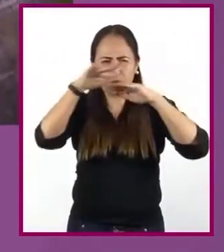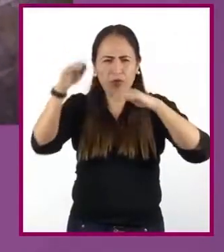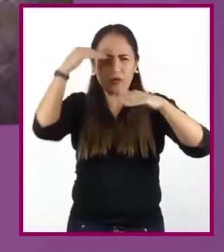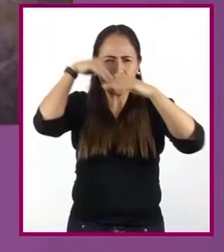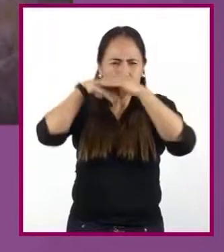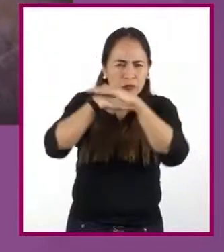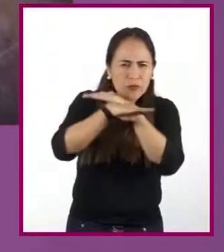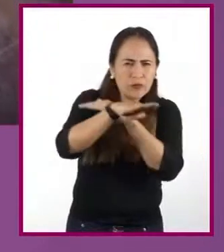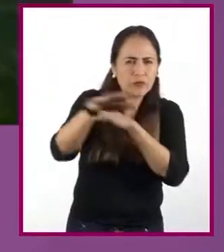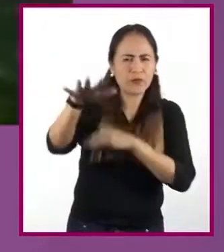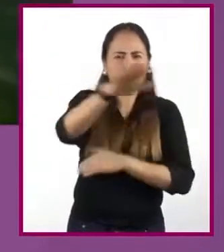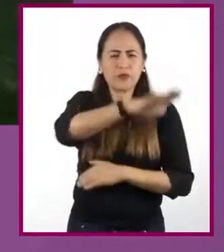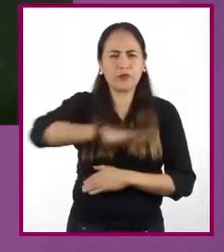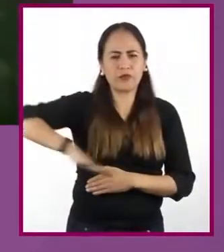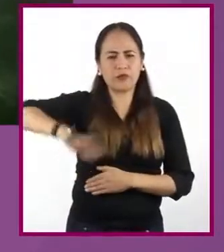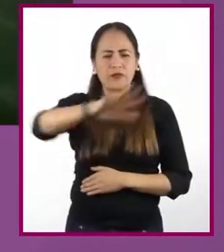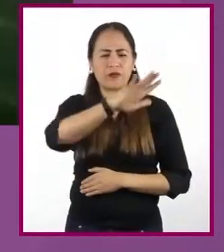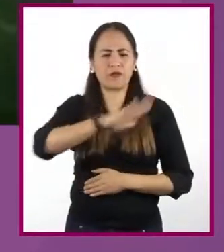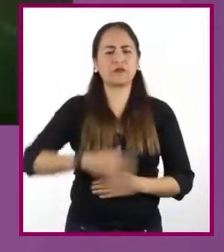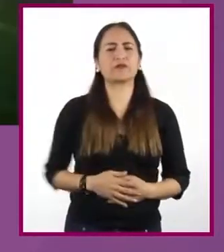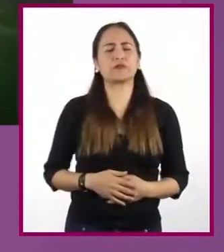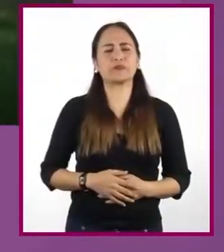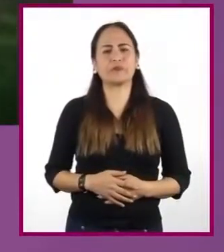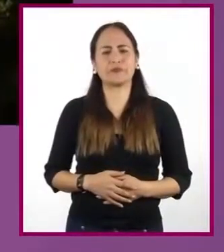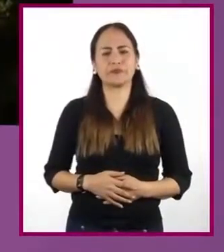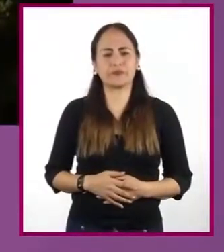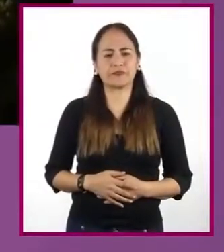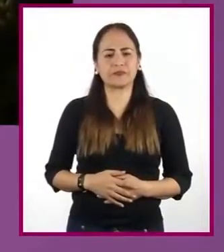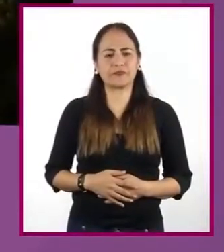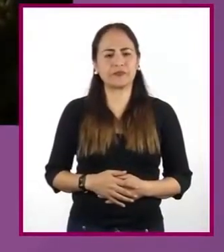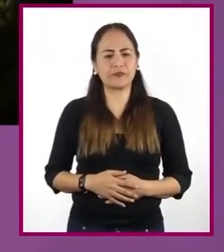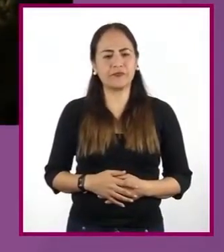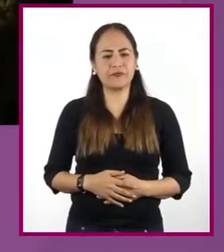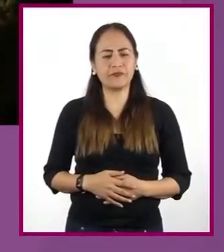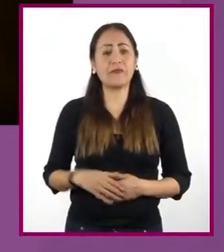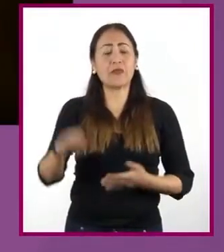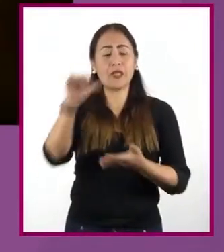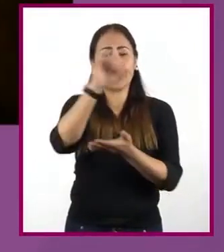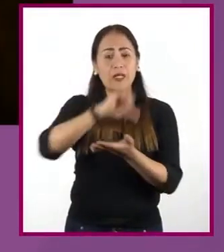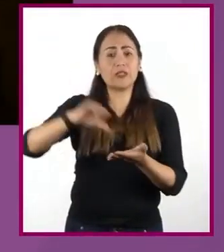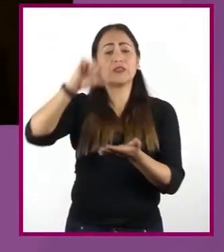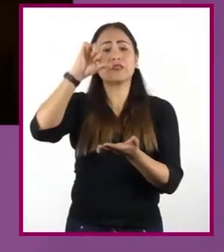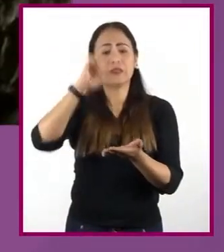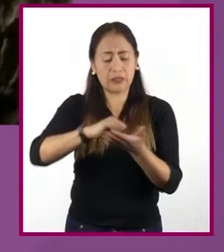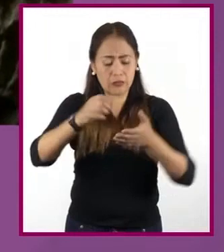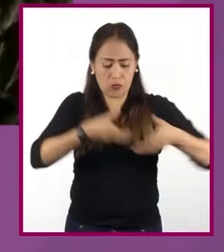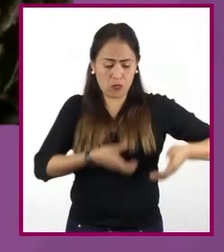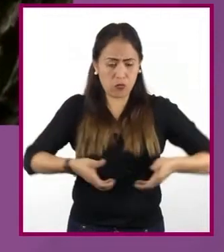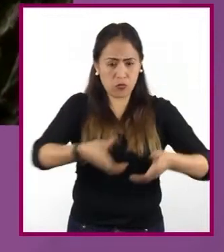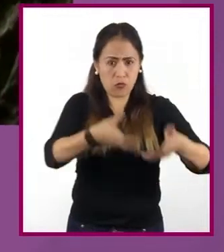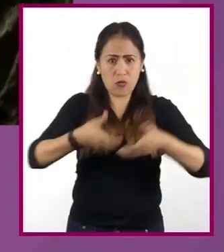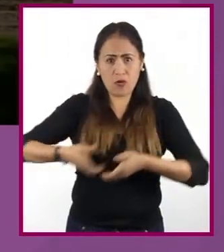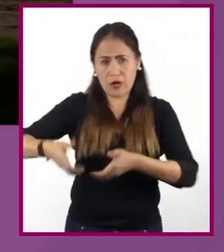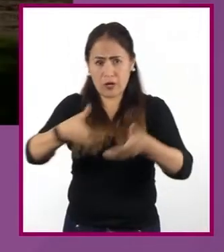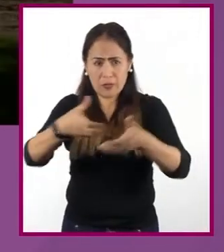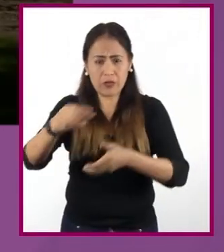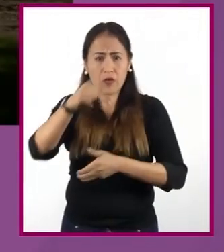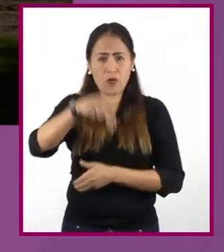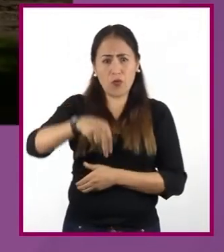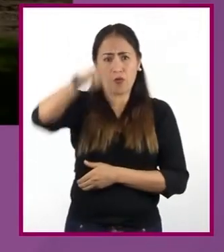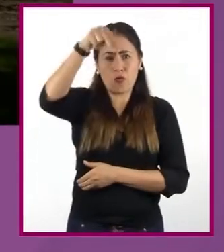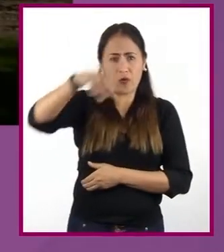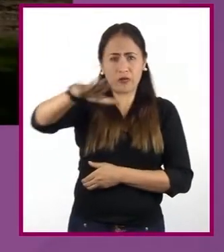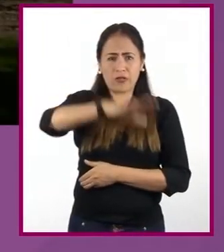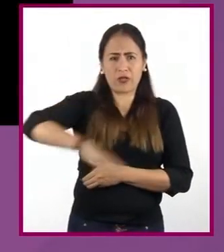los cacicazgos Tzotziles y Tzeltales. En el centro de estos caminos, al norte del primer valle